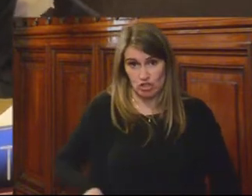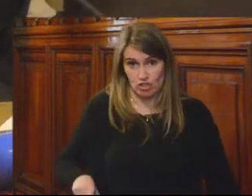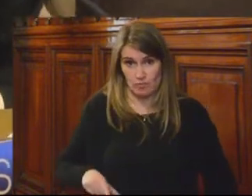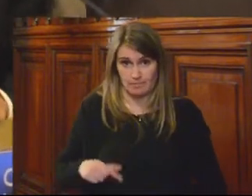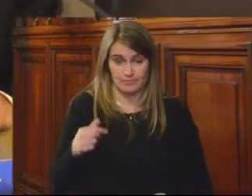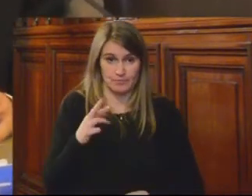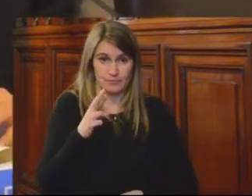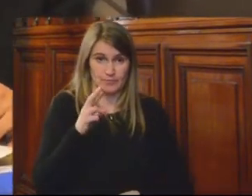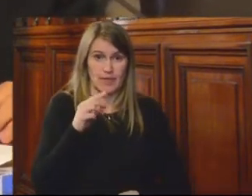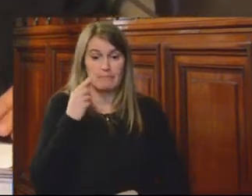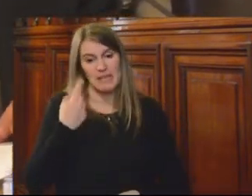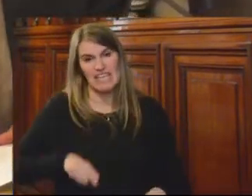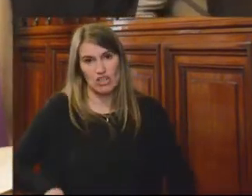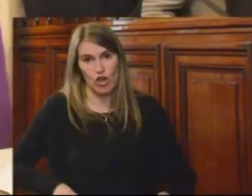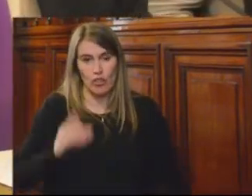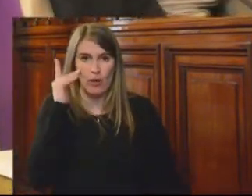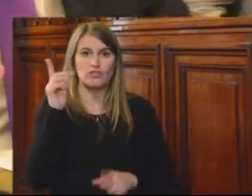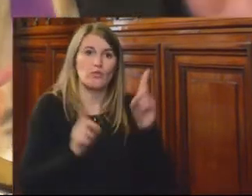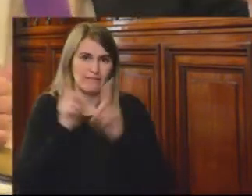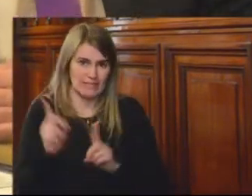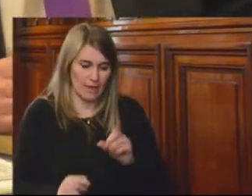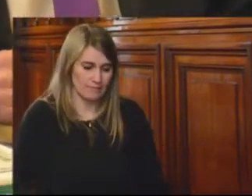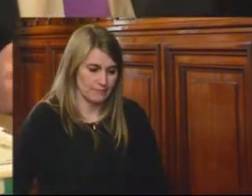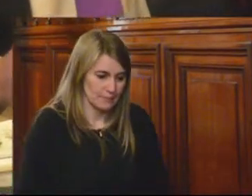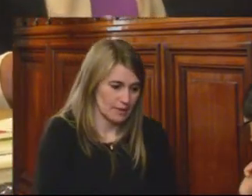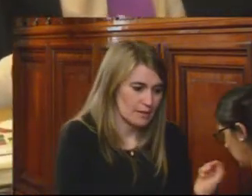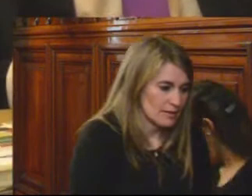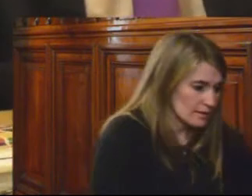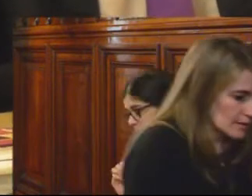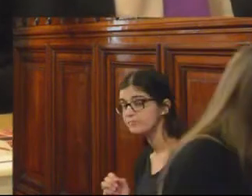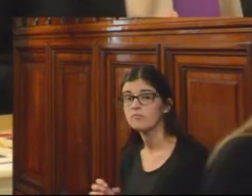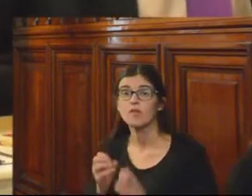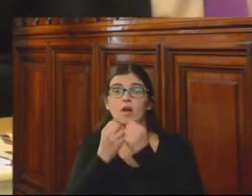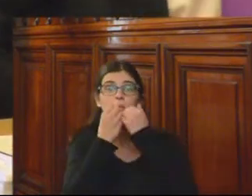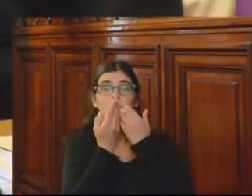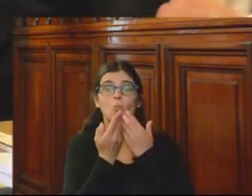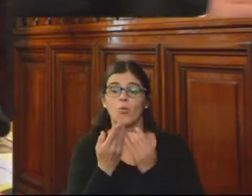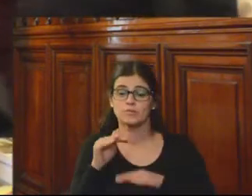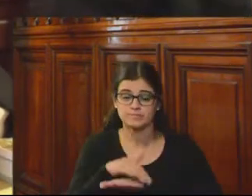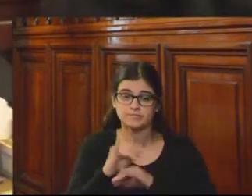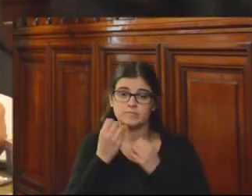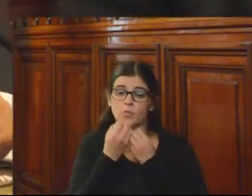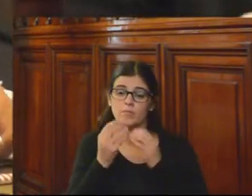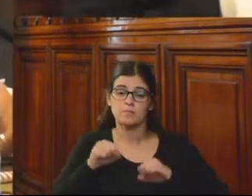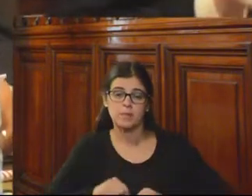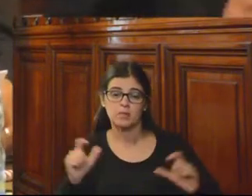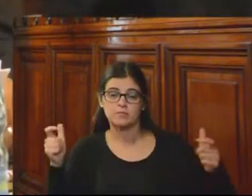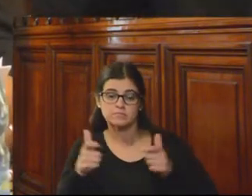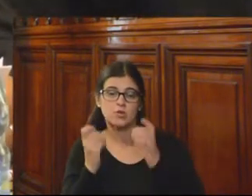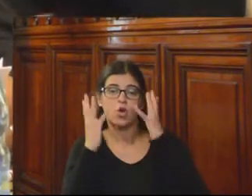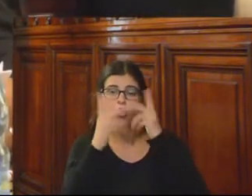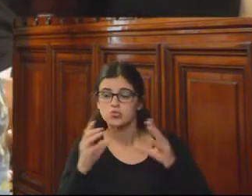Ruiz, viceministro de Educación Universitaria. Buenas tardes, señor presidente y demás miembros de la Comisión. Buenas tardes, miembros de las organizaciones